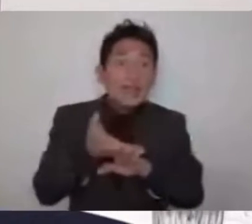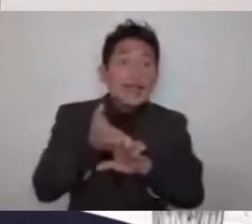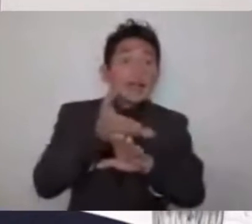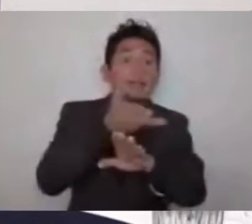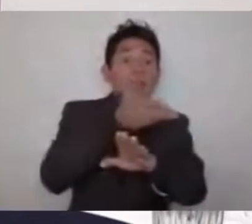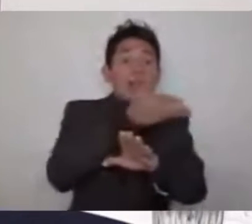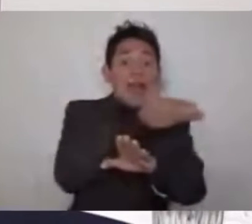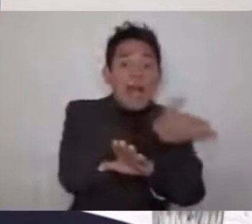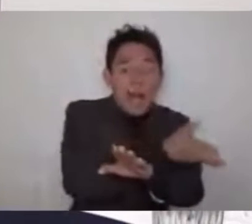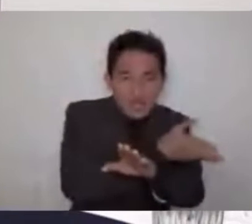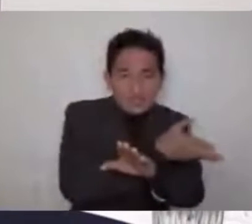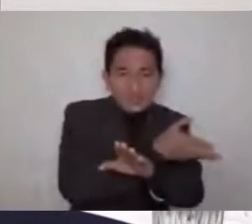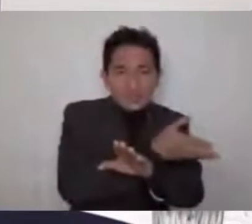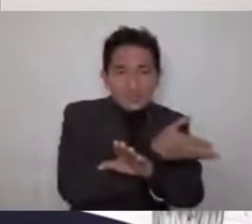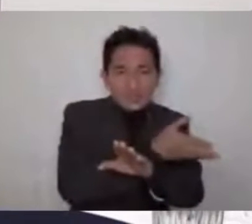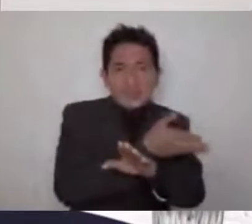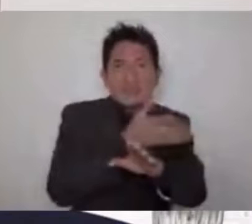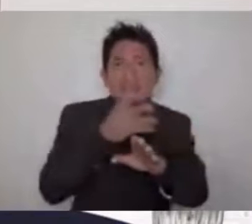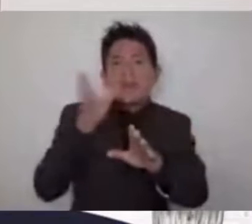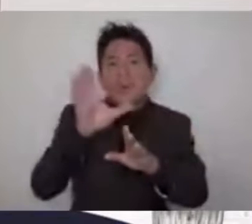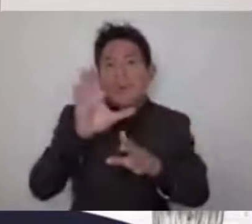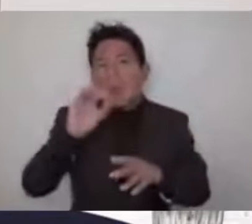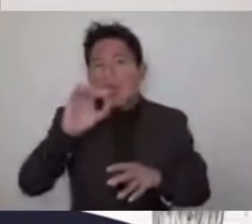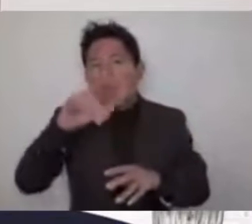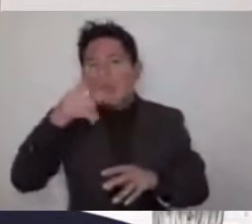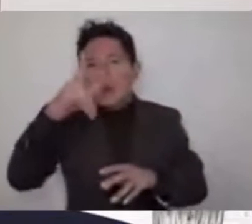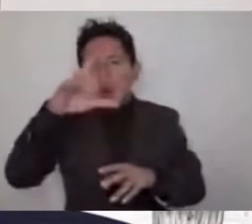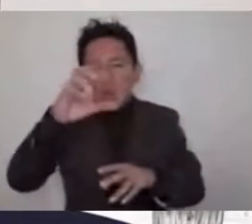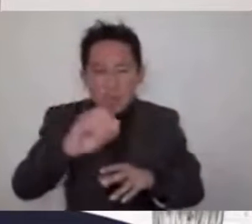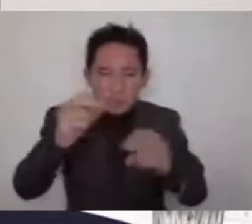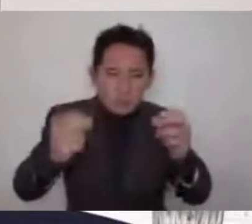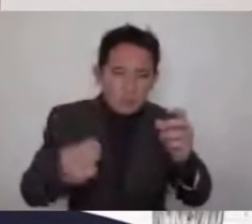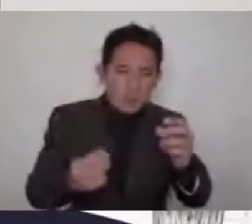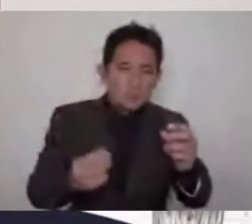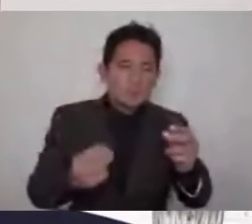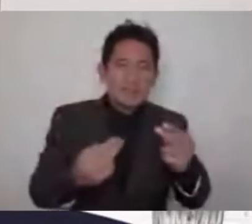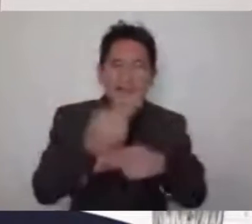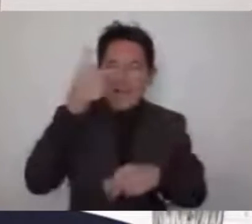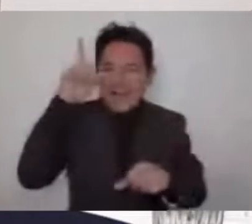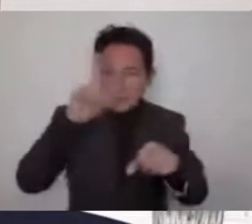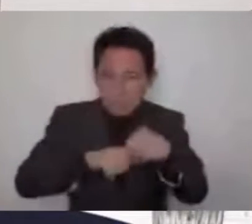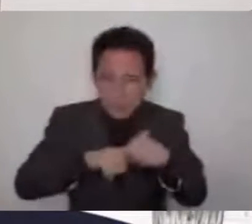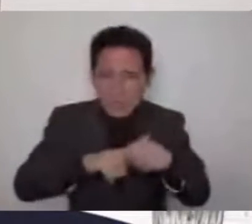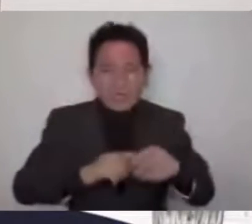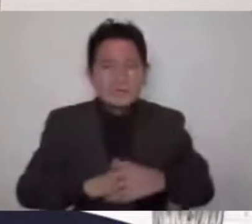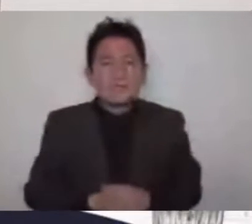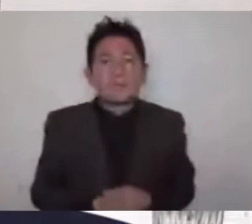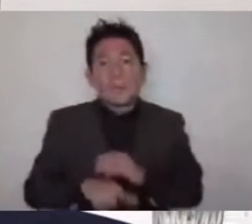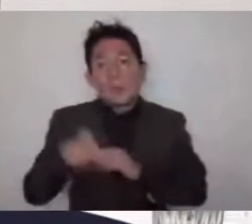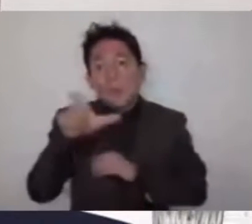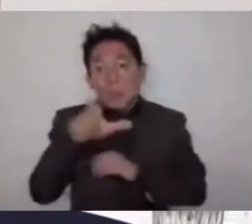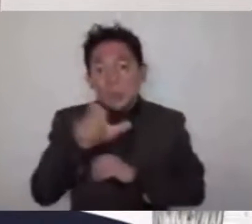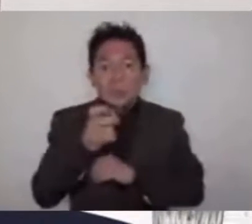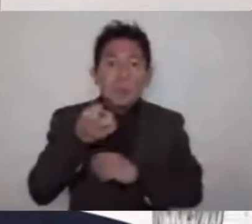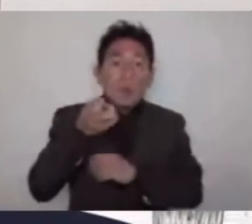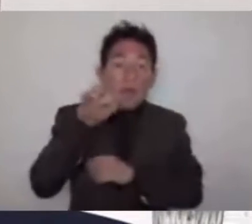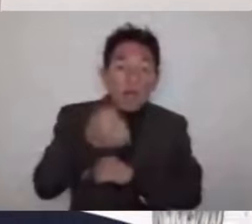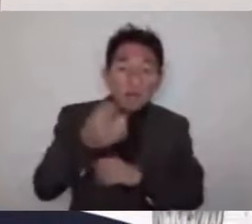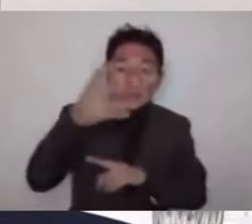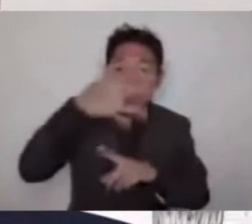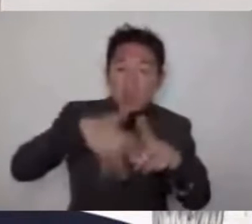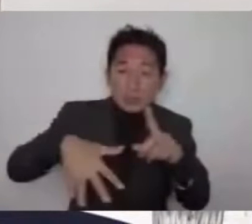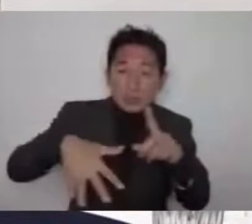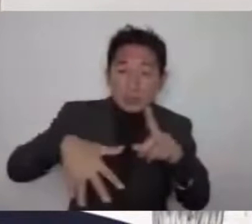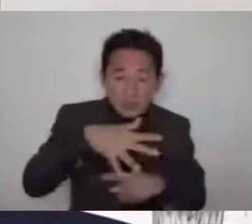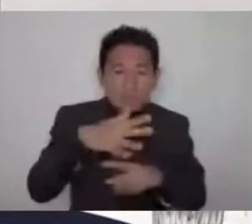sistema acusatorio y algunas cuestiones que creo que sí incluso esto es raro que siguen